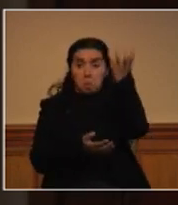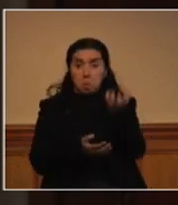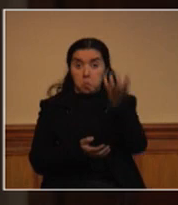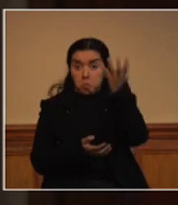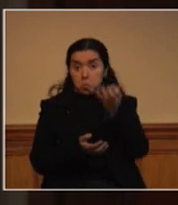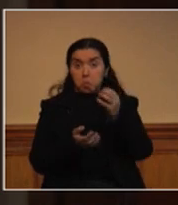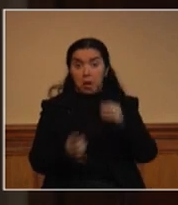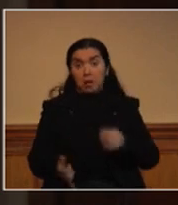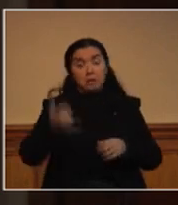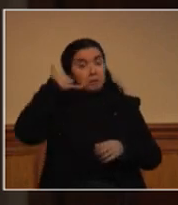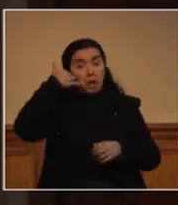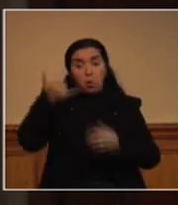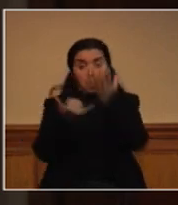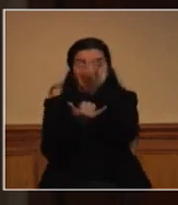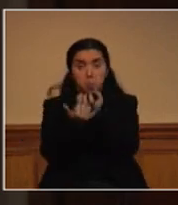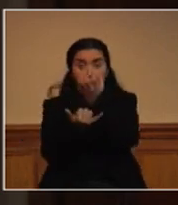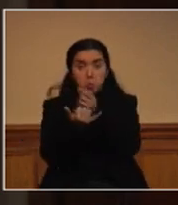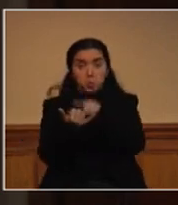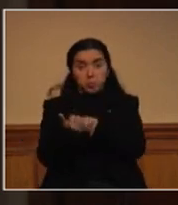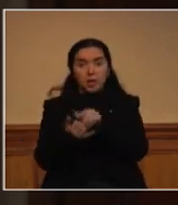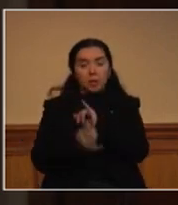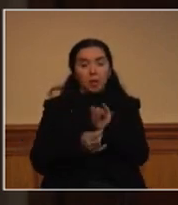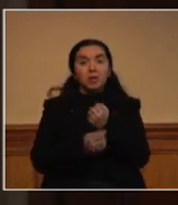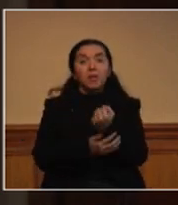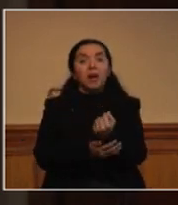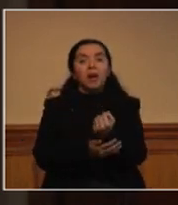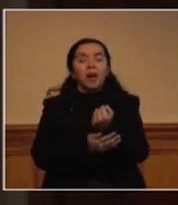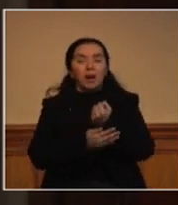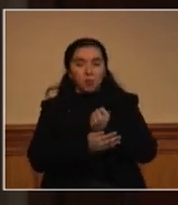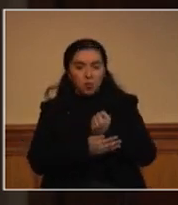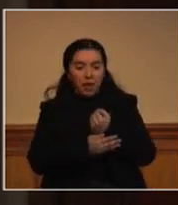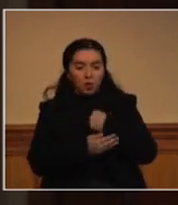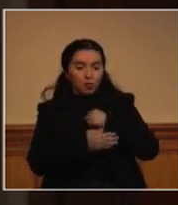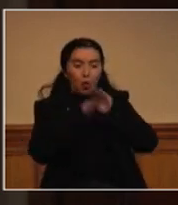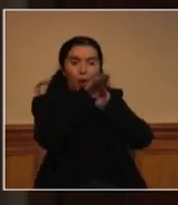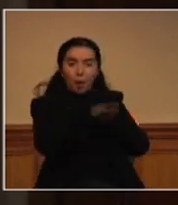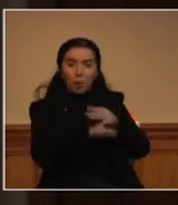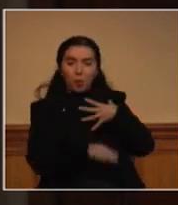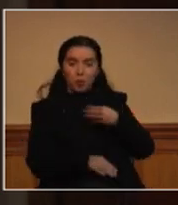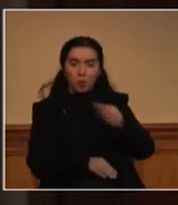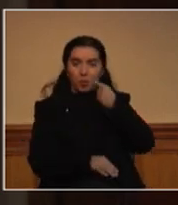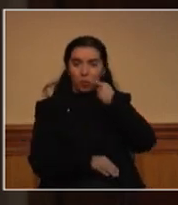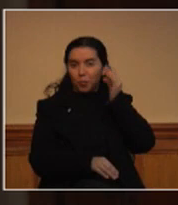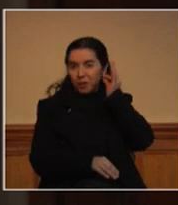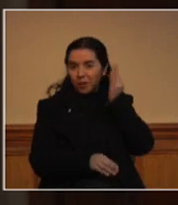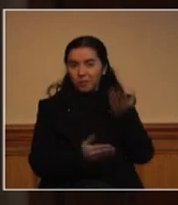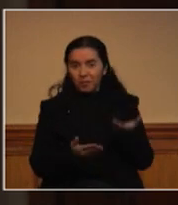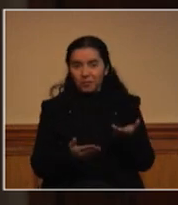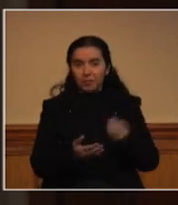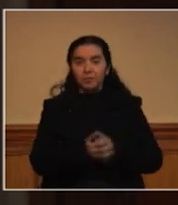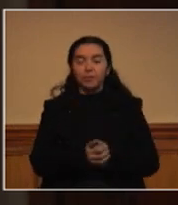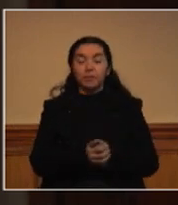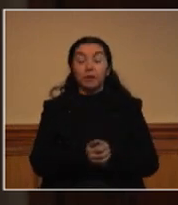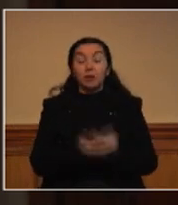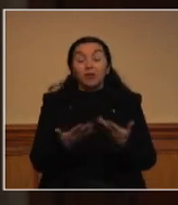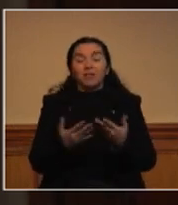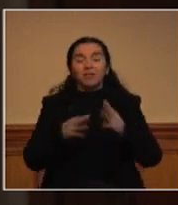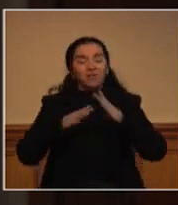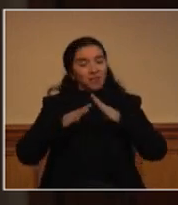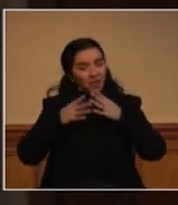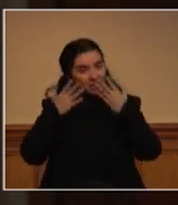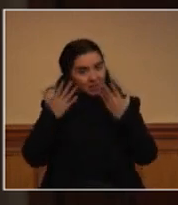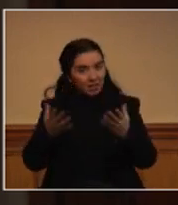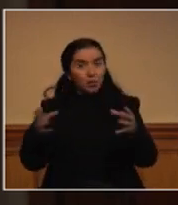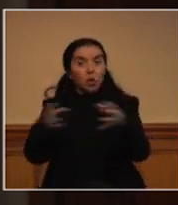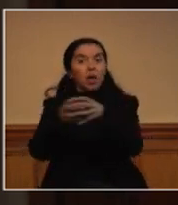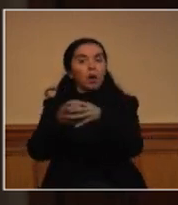los teléfonos y que nos va a ayudar a poder apoyar a nuestros hijos e hijas. Así que felicitaciones al